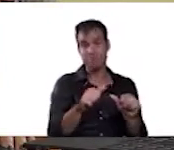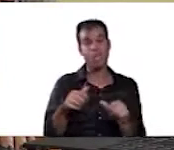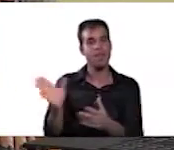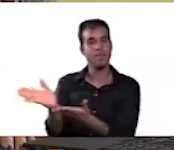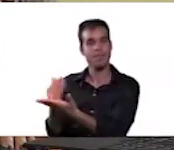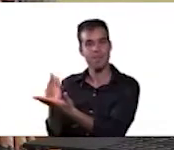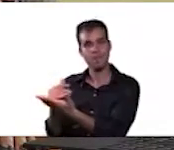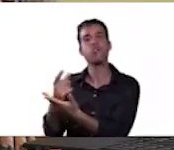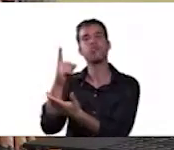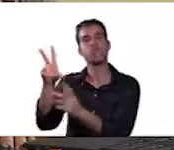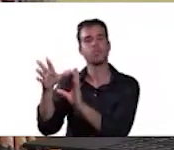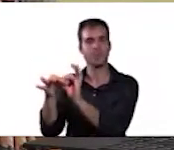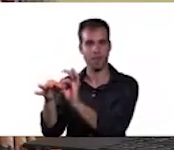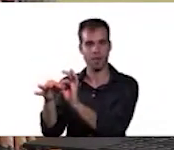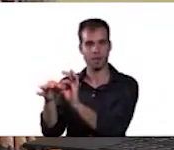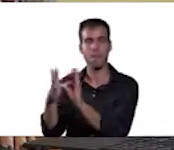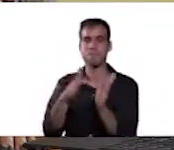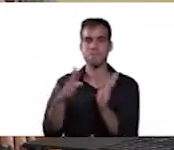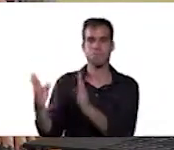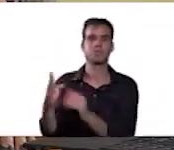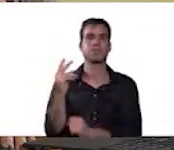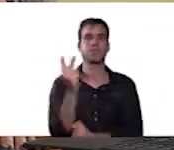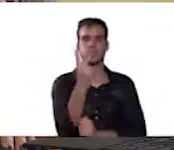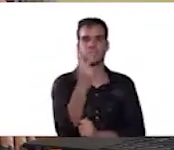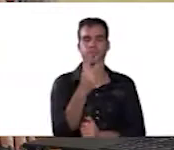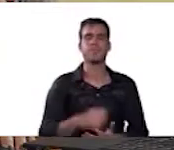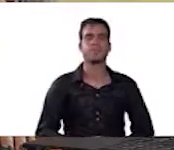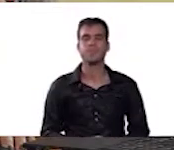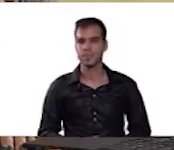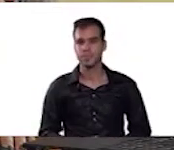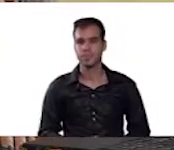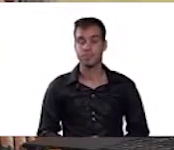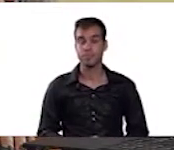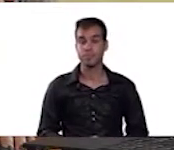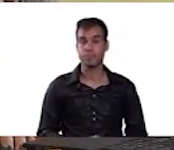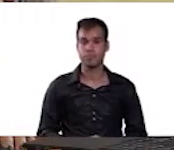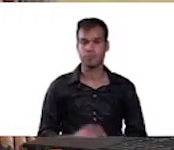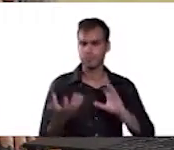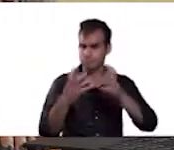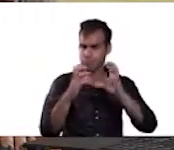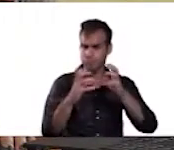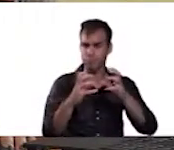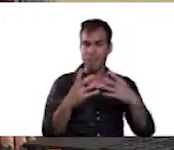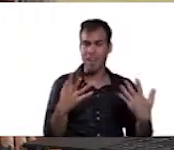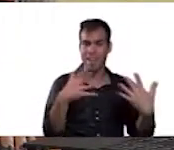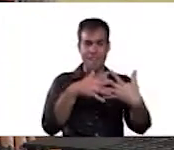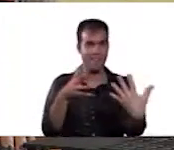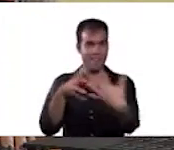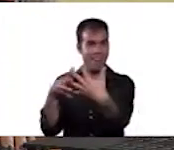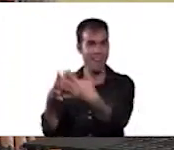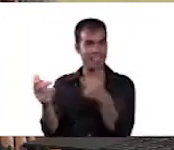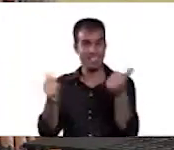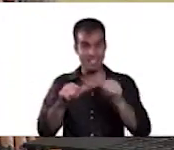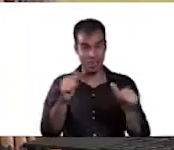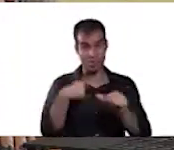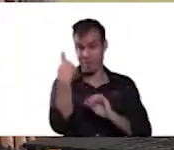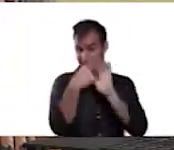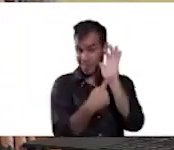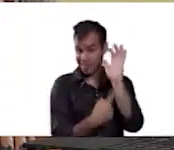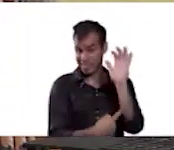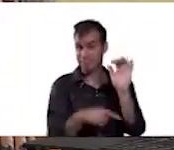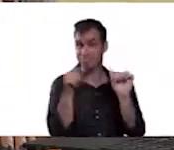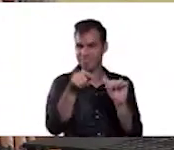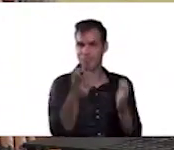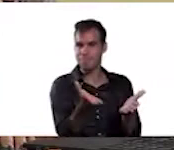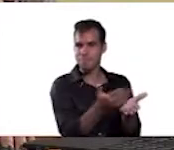de 12 grado parte 2. Los tipos de enlace químico y sus características los van a encontrar